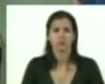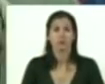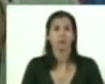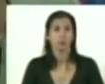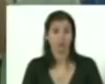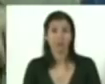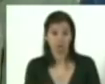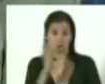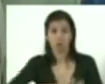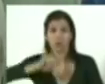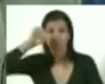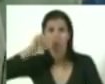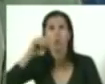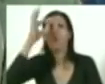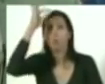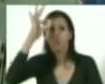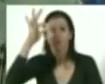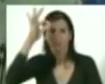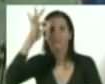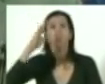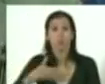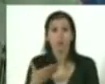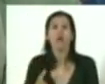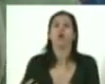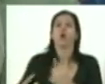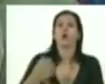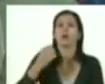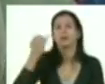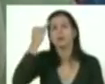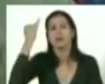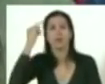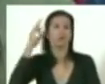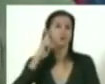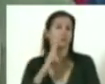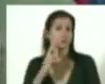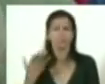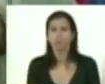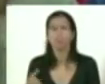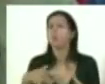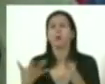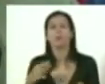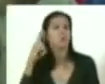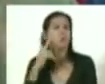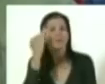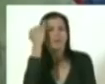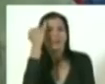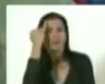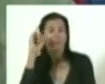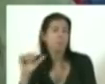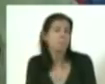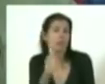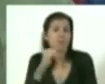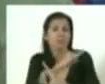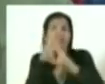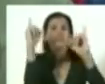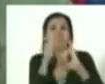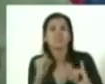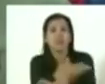concretar la obra majestuosa de Bolívar, la suprema felicidad social, no por la vía del